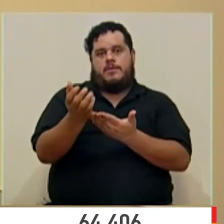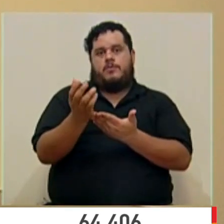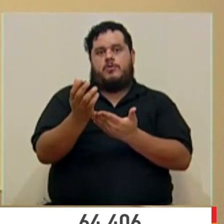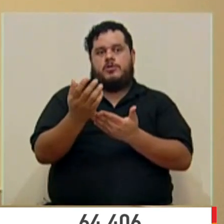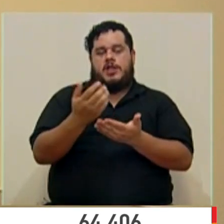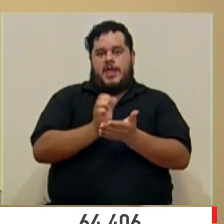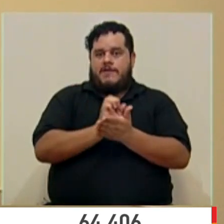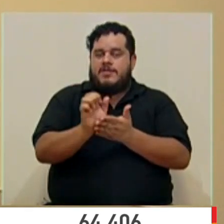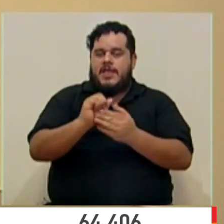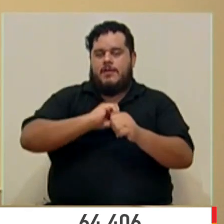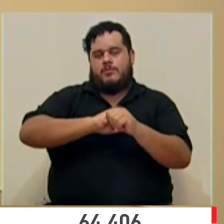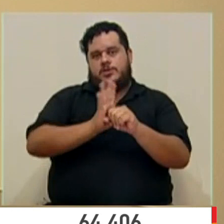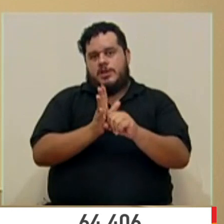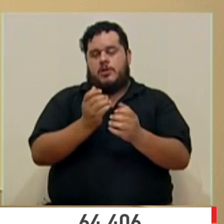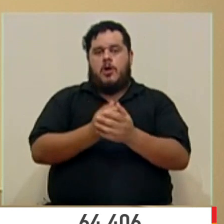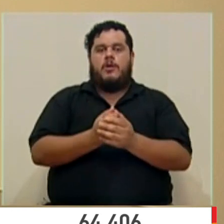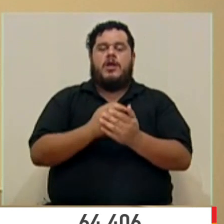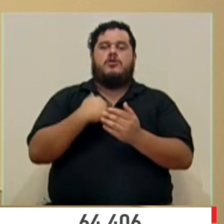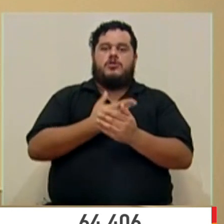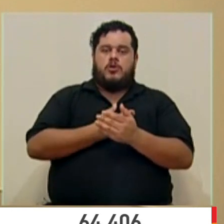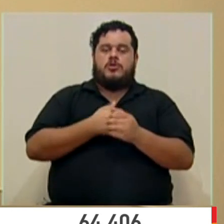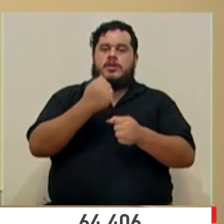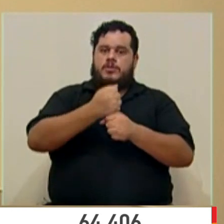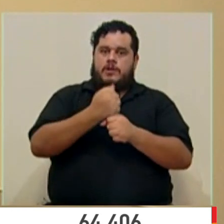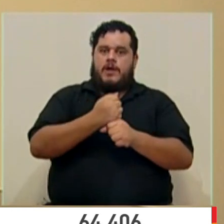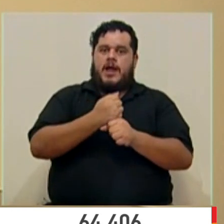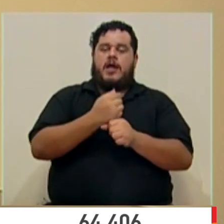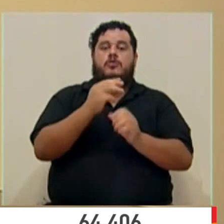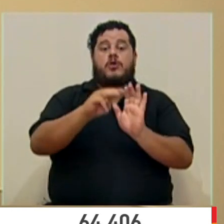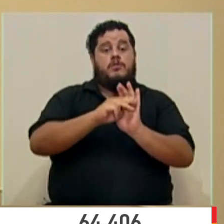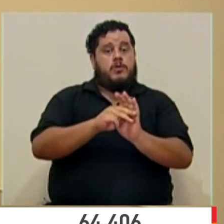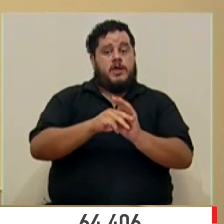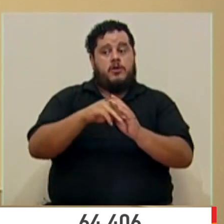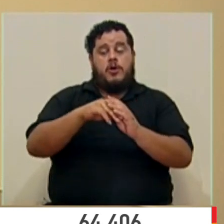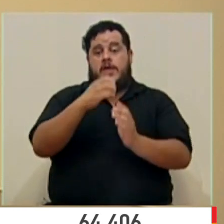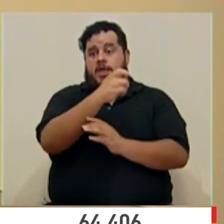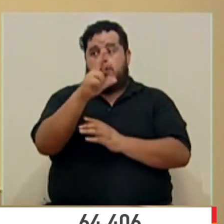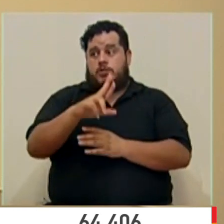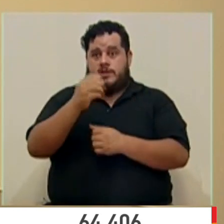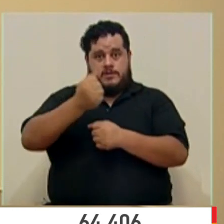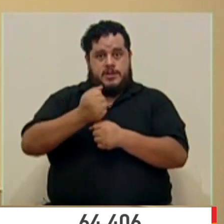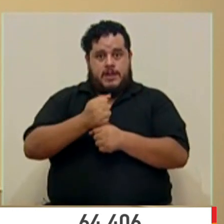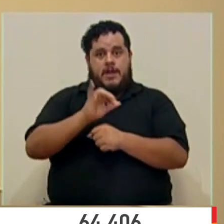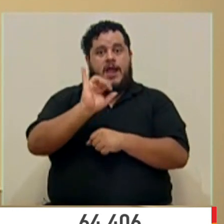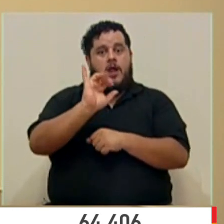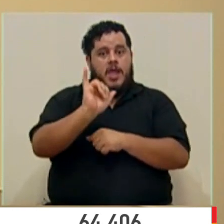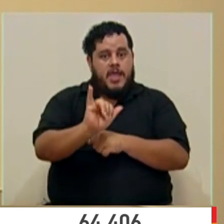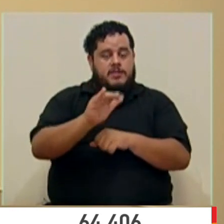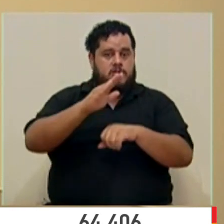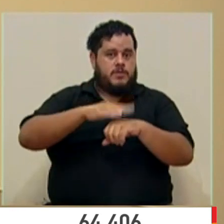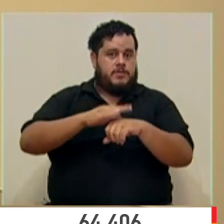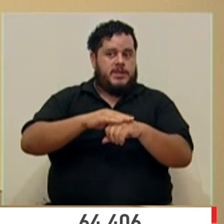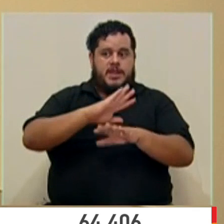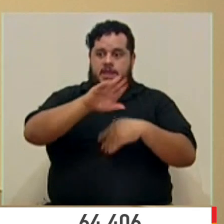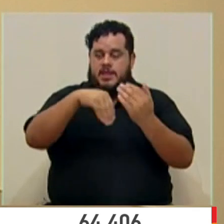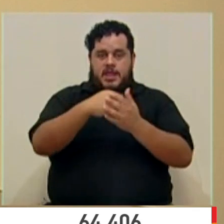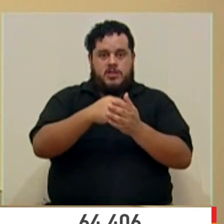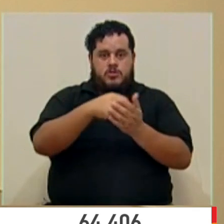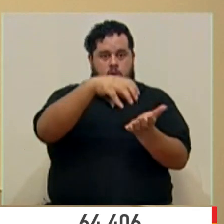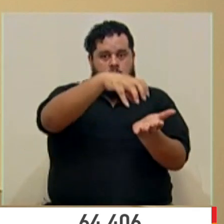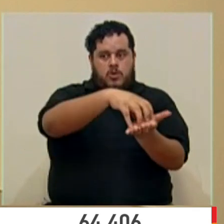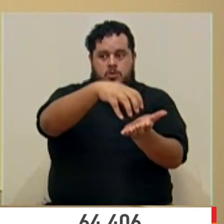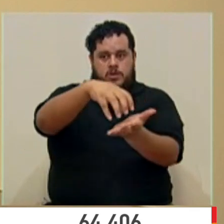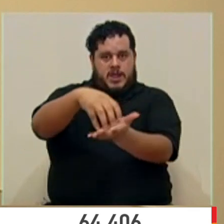Estamos trabajando bajo el modelo Costa Rica Trabaja y Se Cuida, y eso nos ha permitido que cada territorio,